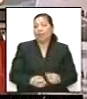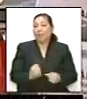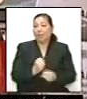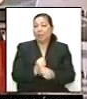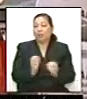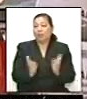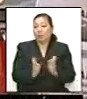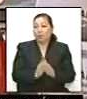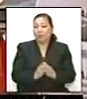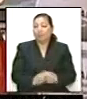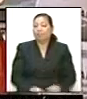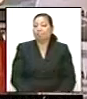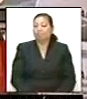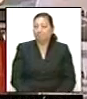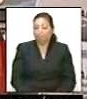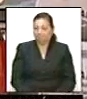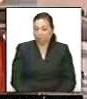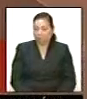trabajando su incorporación al TPP?